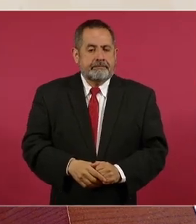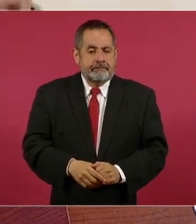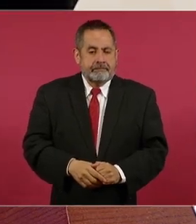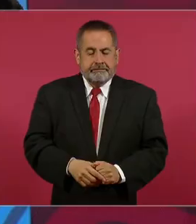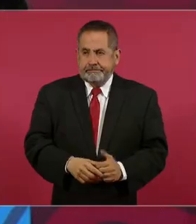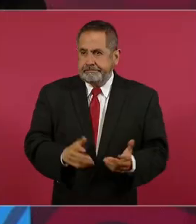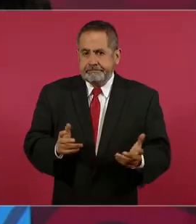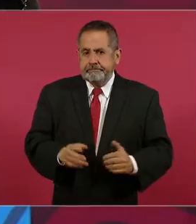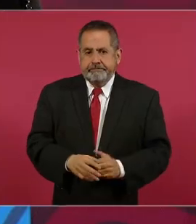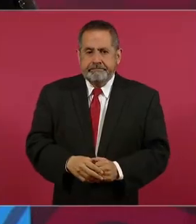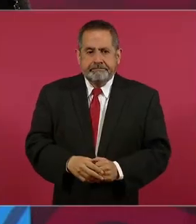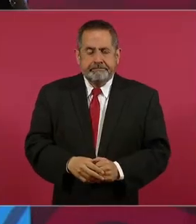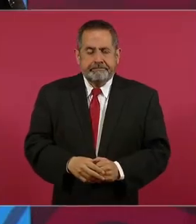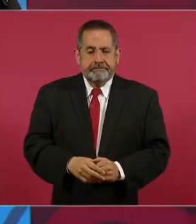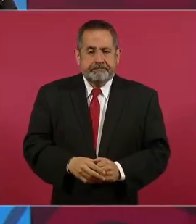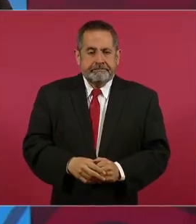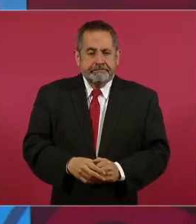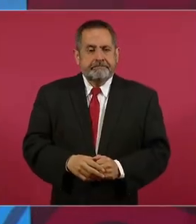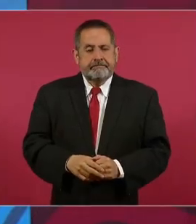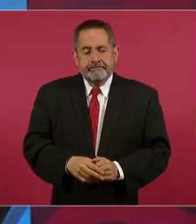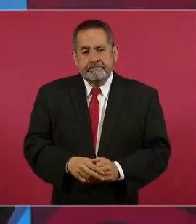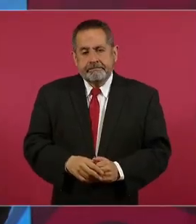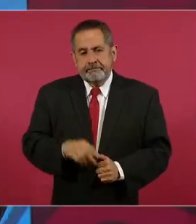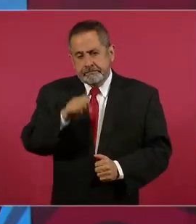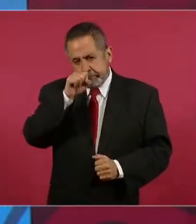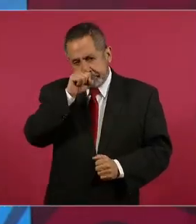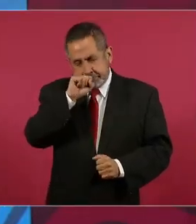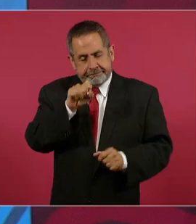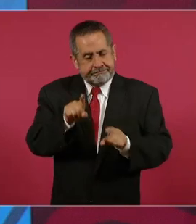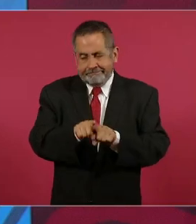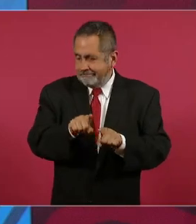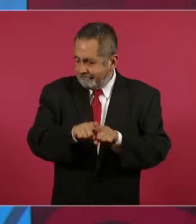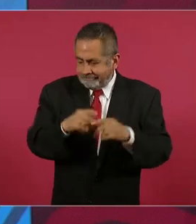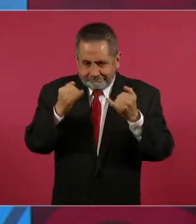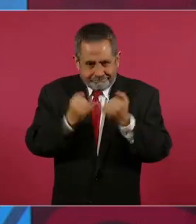Pero podríamos hablar también de lo que significó